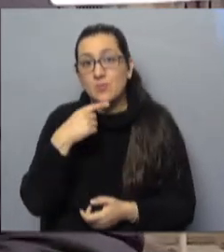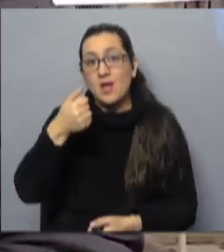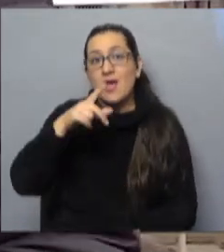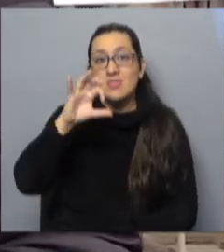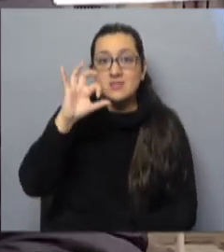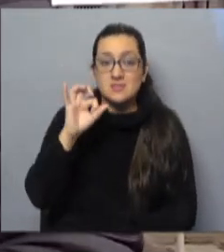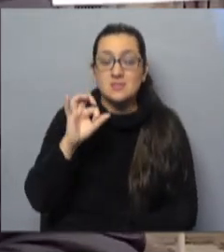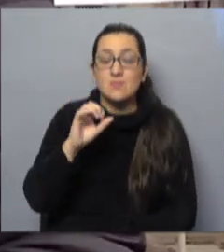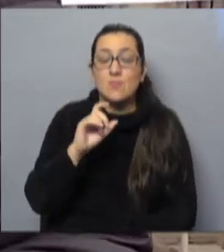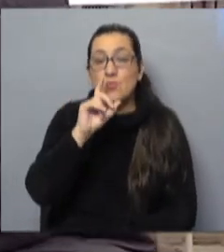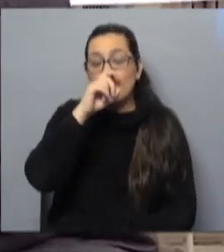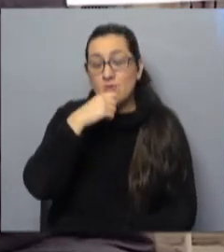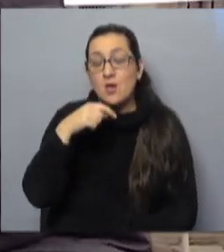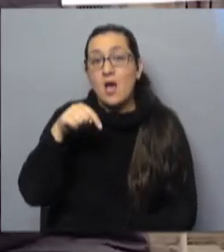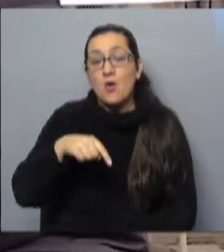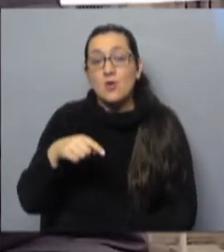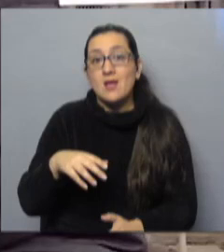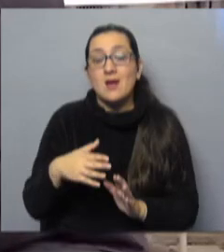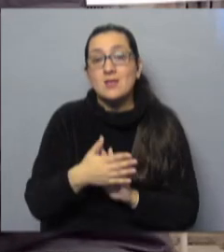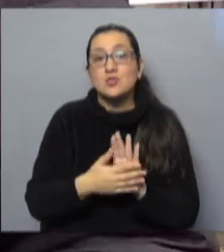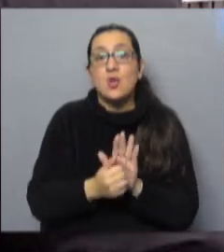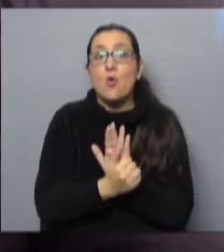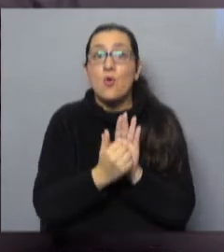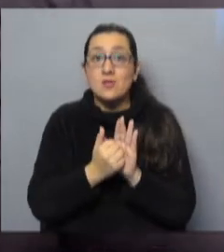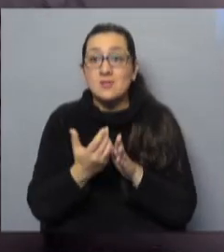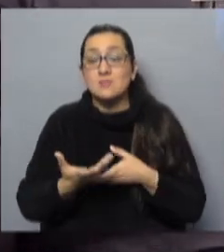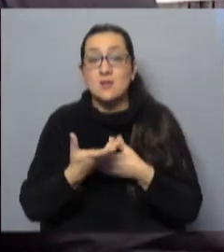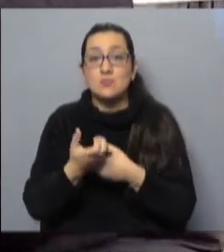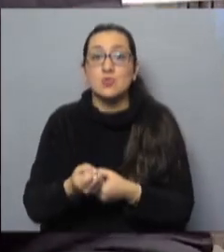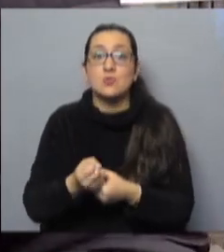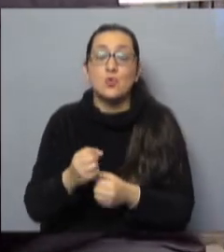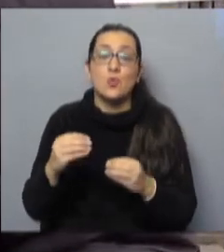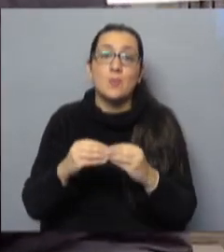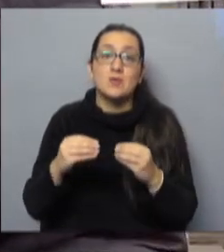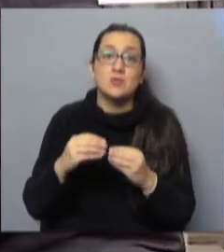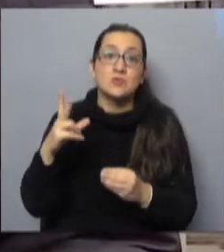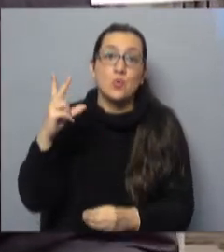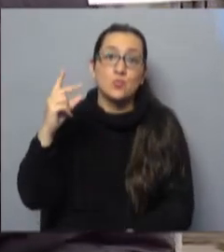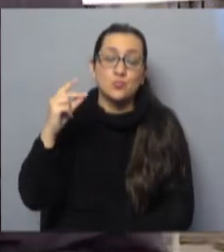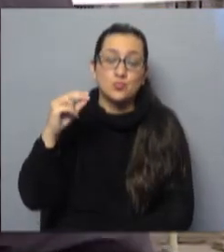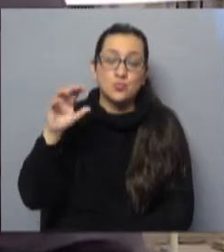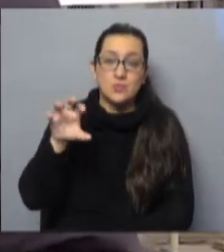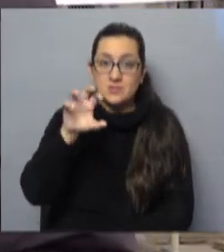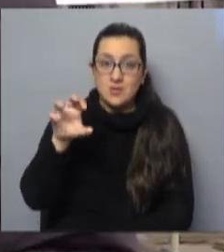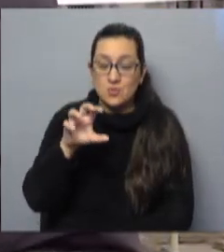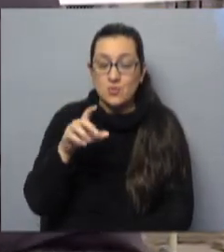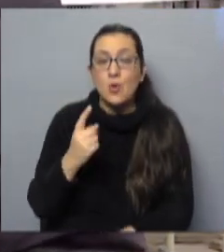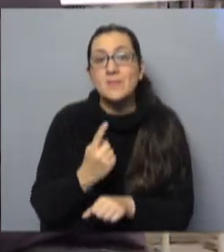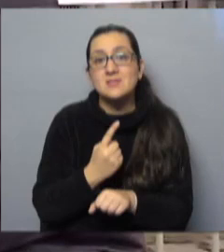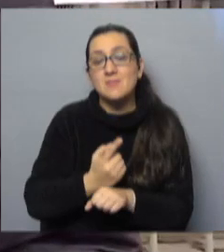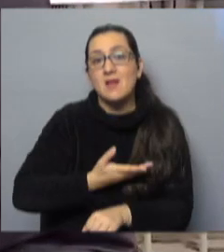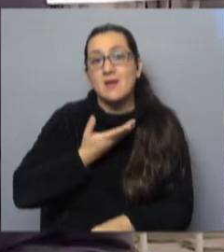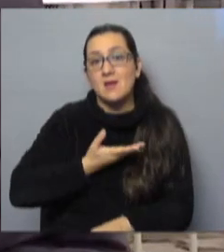definimos como son al oeste venido a apoyar esta esta movilización de los compañeros de fut cuáles son los principales reclamos en general por ejemplo